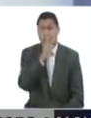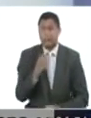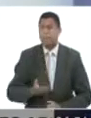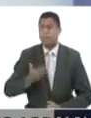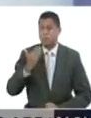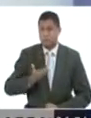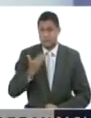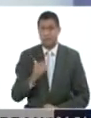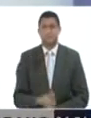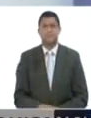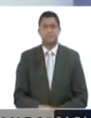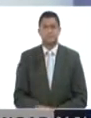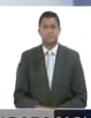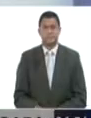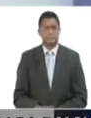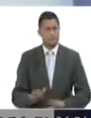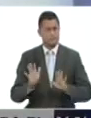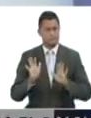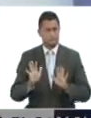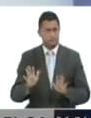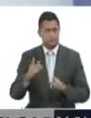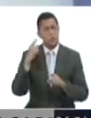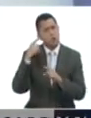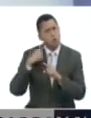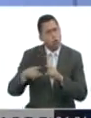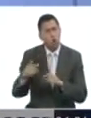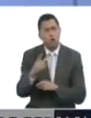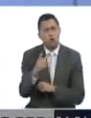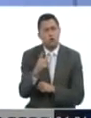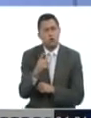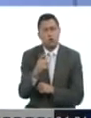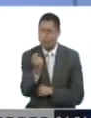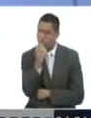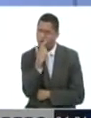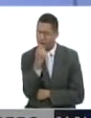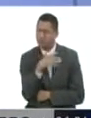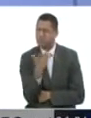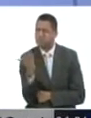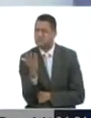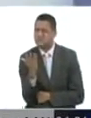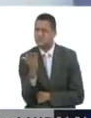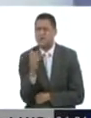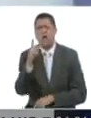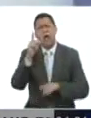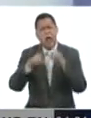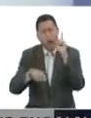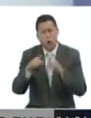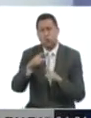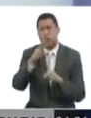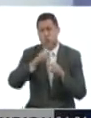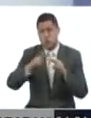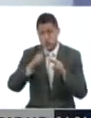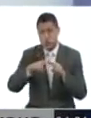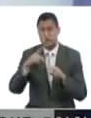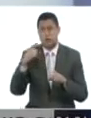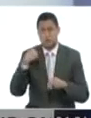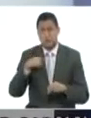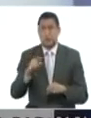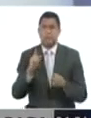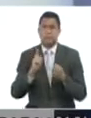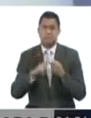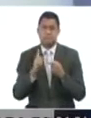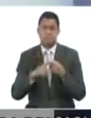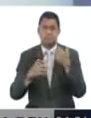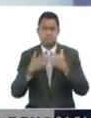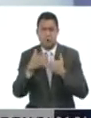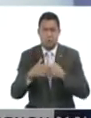importante. En este caso, el otro tratamiento ya es la parte farmacológica. un porcentaje de niños que de repente se acompañan de